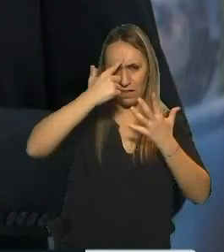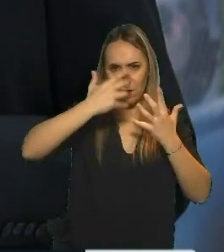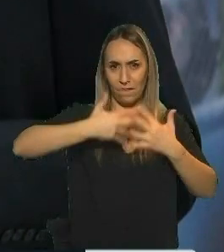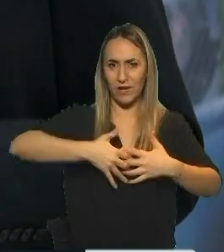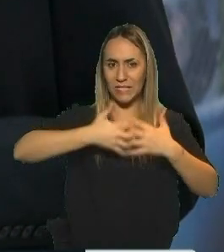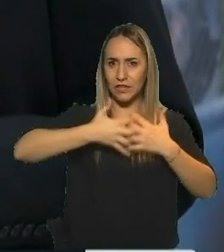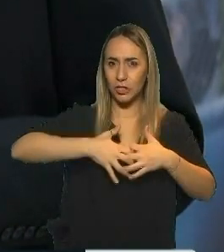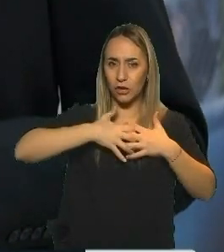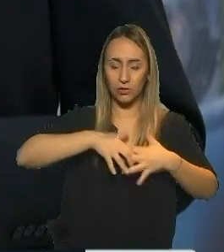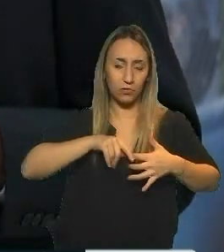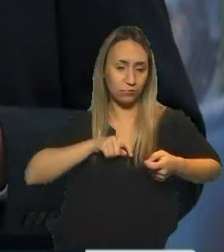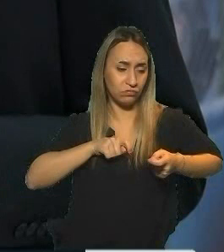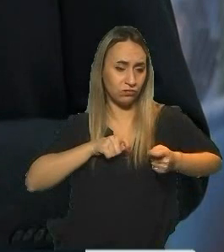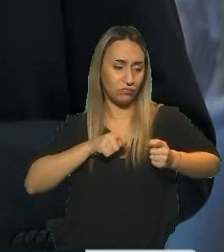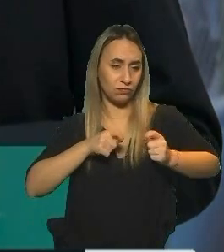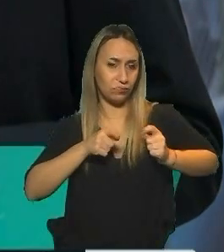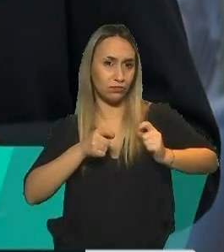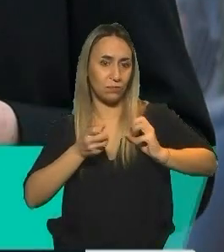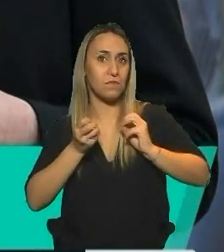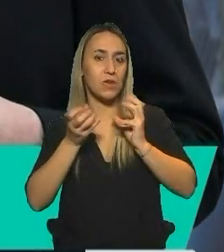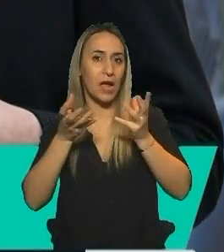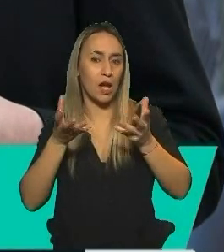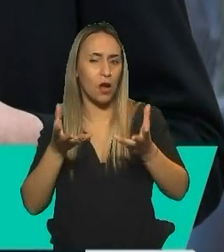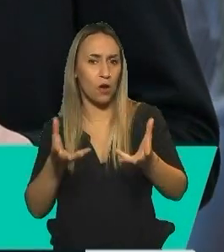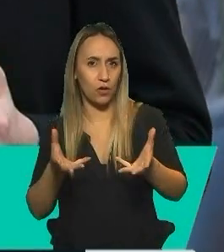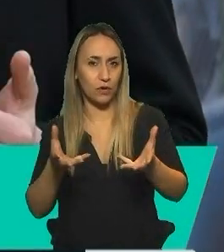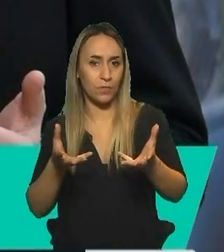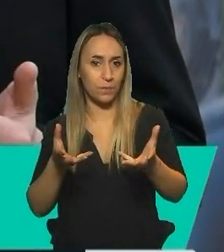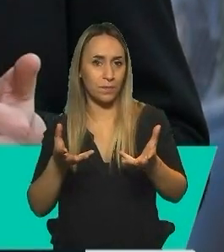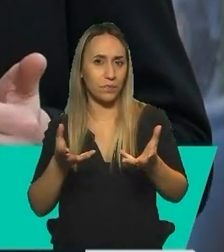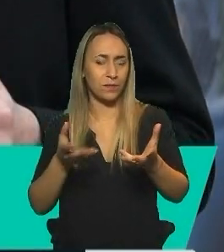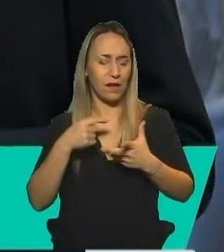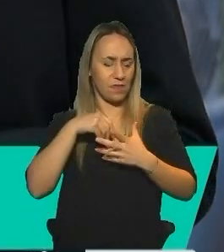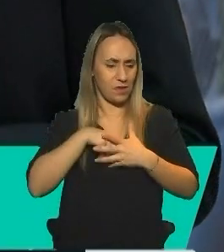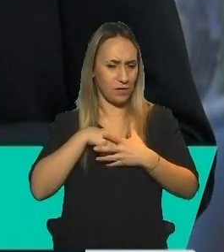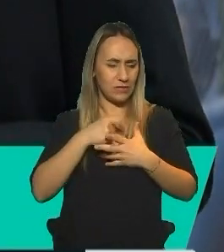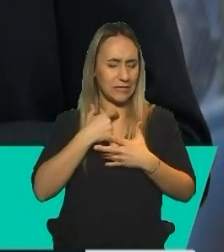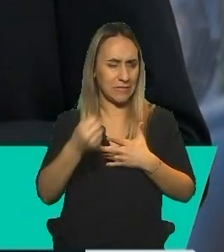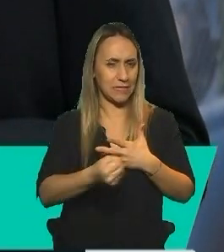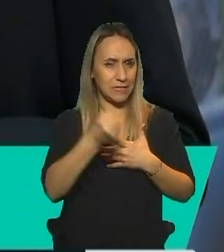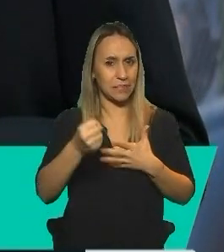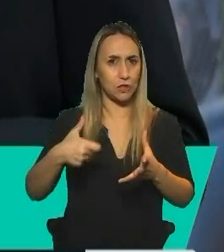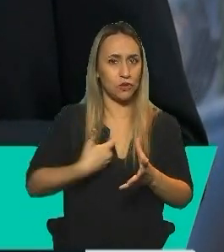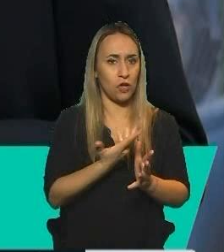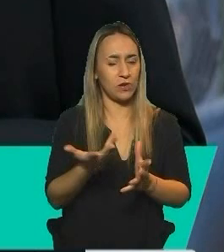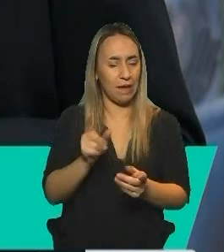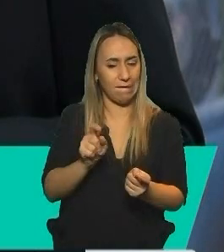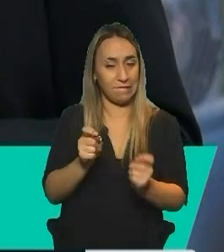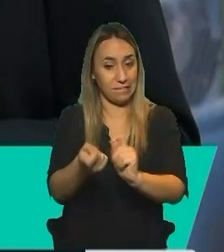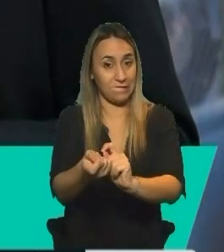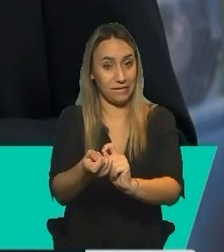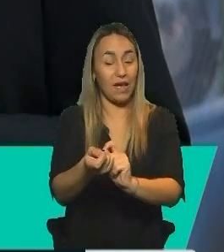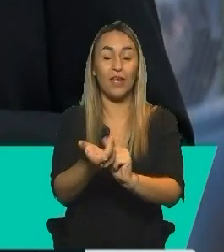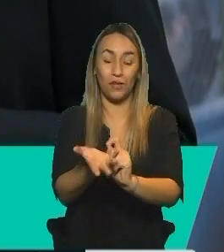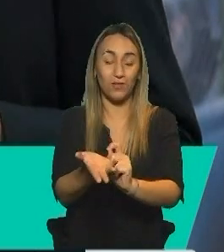de reflexionar, de mejorar, de cambiar, de buscar que la sociedad cambie, pronto este